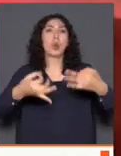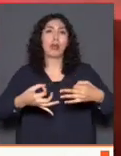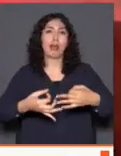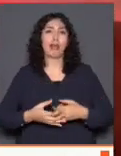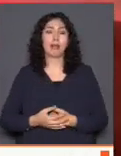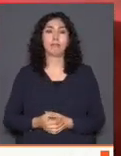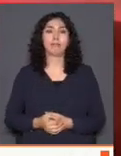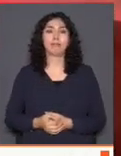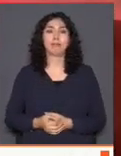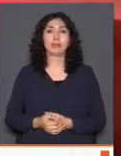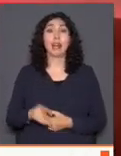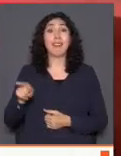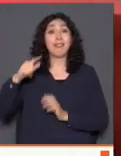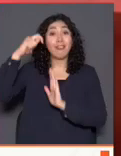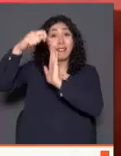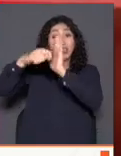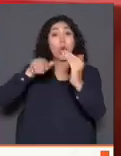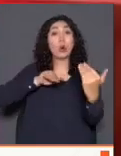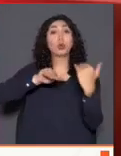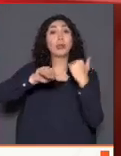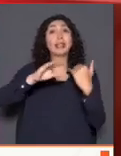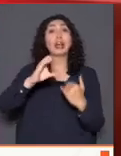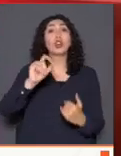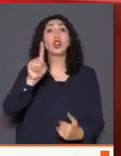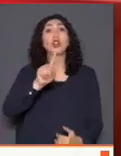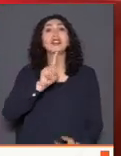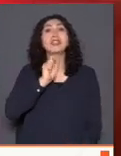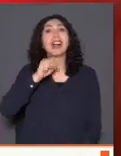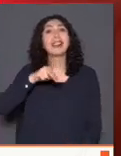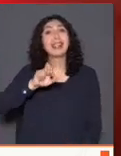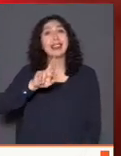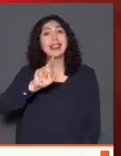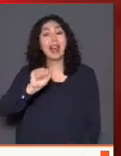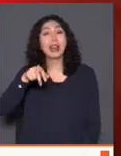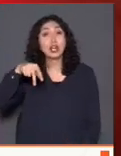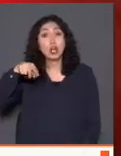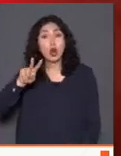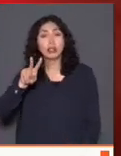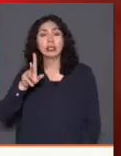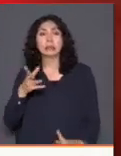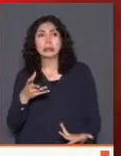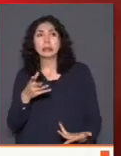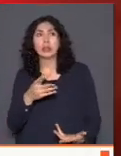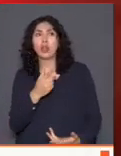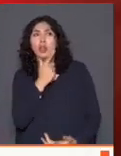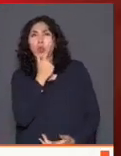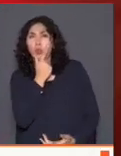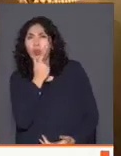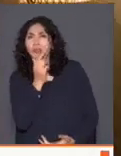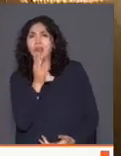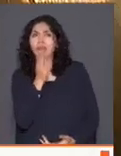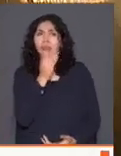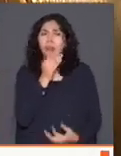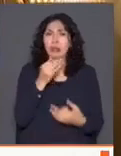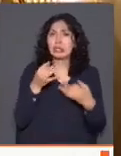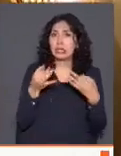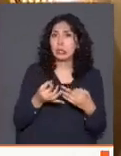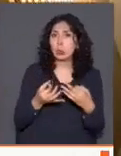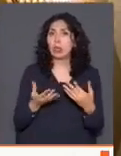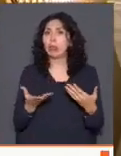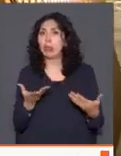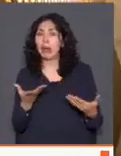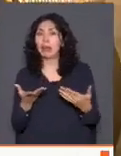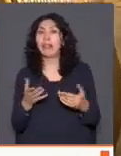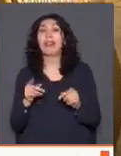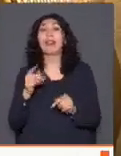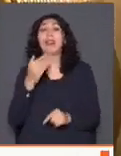Fue este registro en plena Costanera Norte el que intensificó aún más la discusión sobre la seguridad en la región metropolitana, incidente que se sumó a un cuadro que